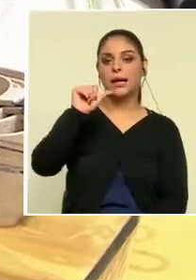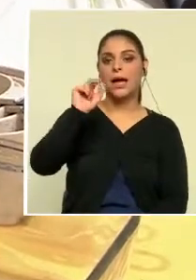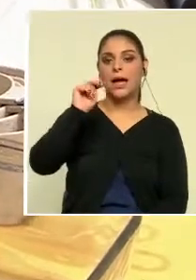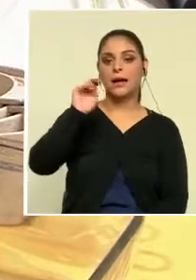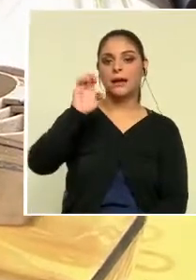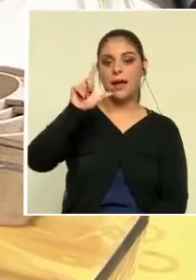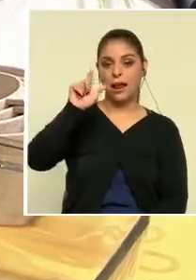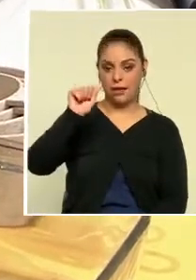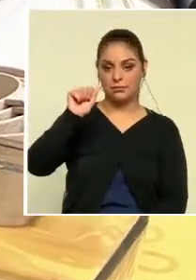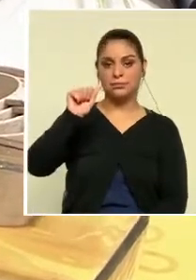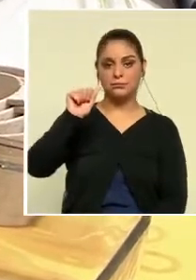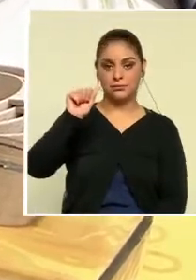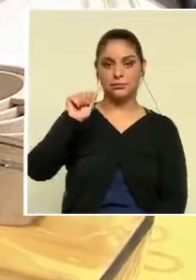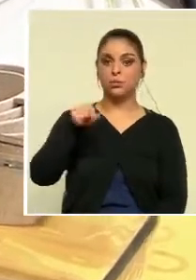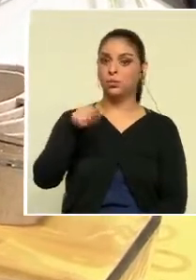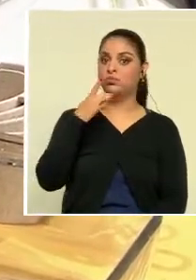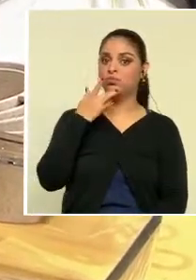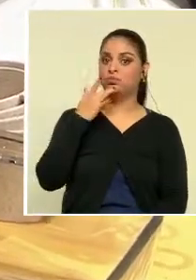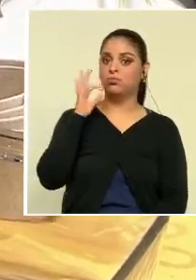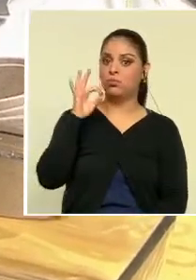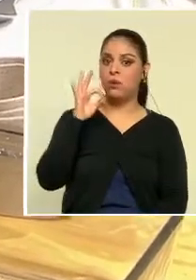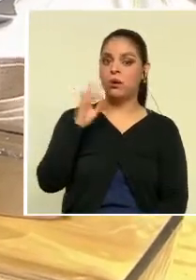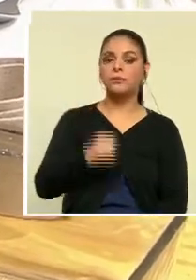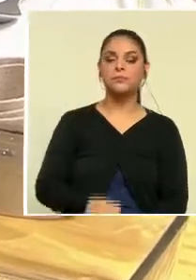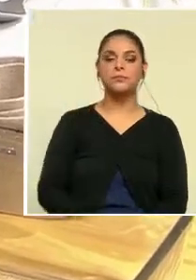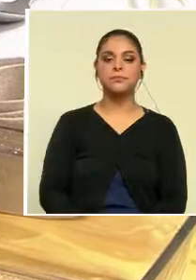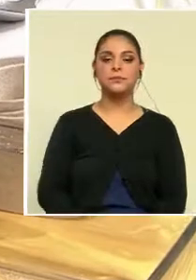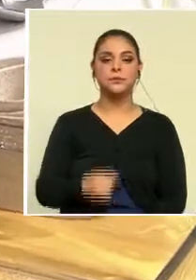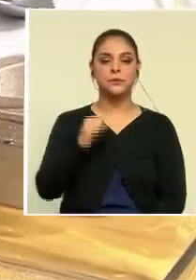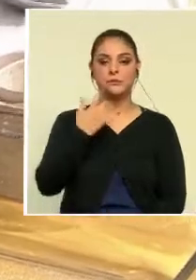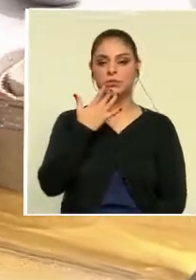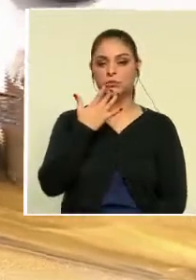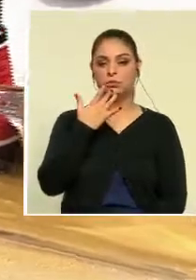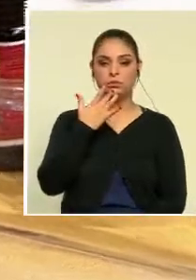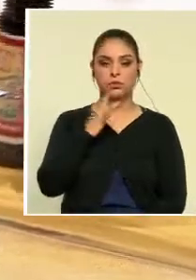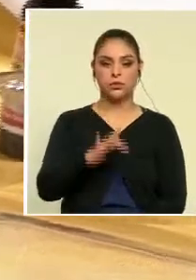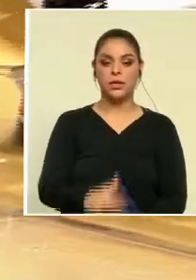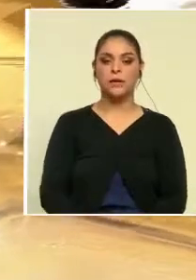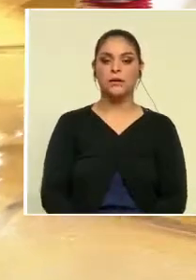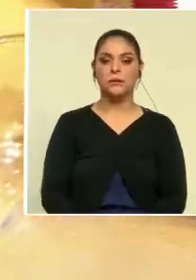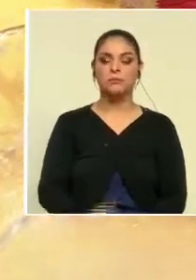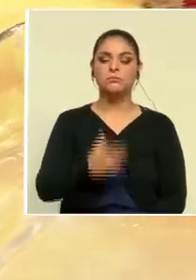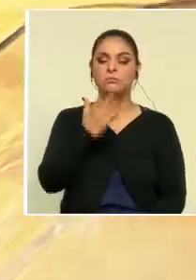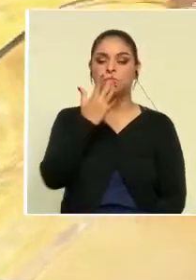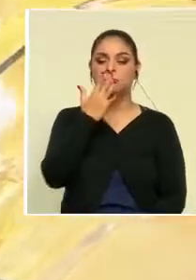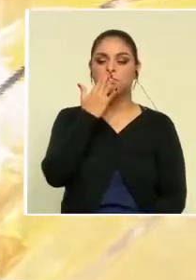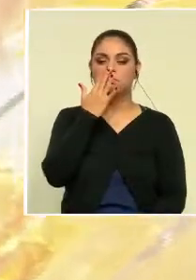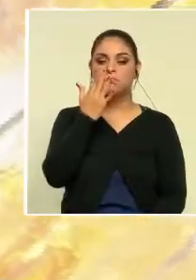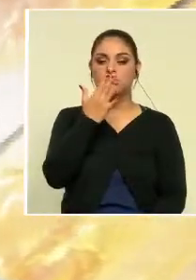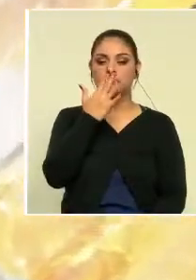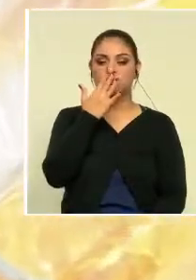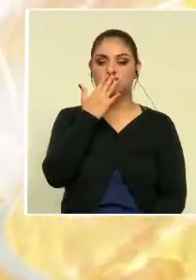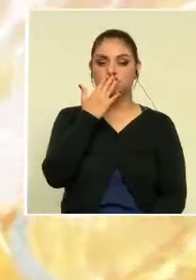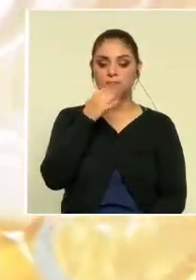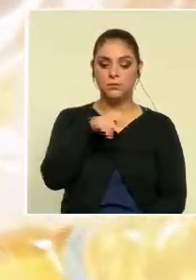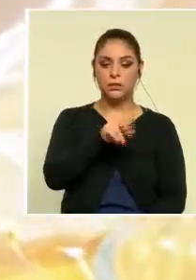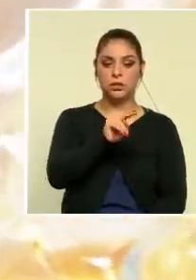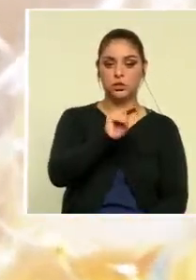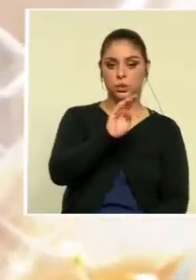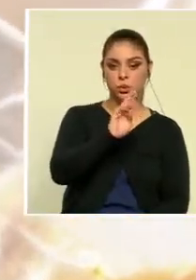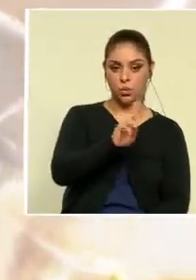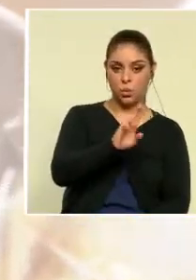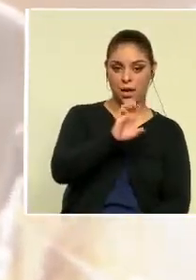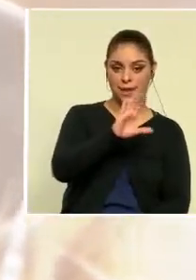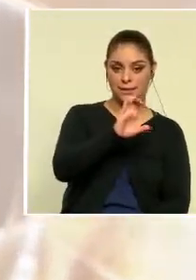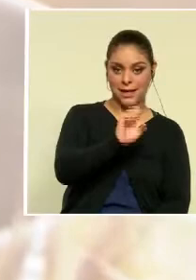una buenísima y verdad riquísimo si todas esas nueces y pasas vamos a echar todo